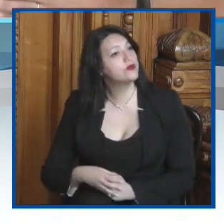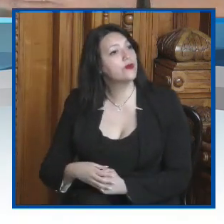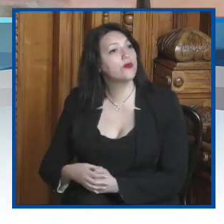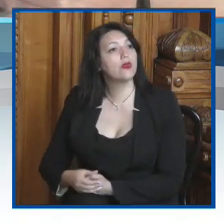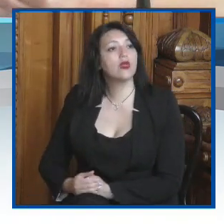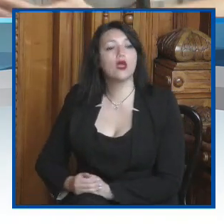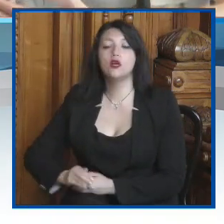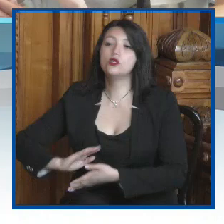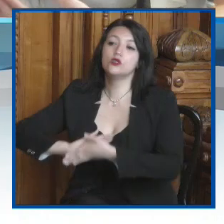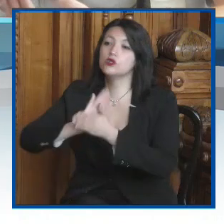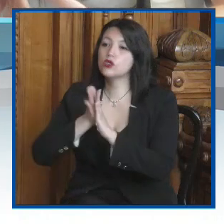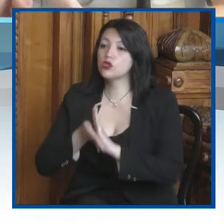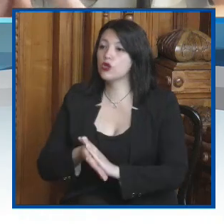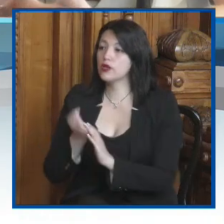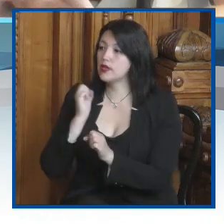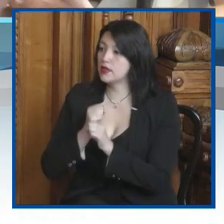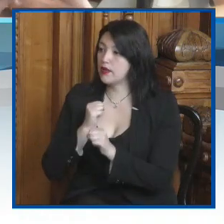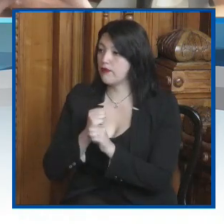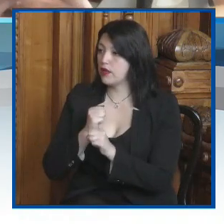Todo este trabajo que veníamos haciendo,